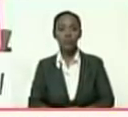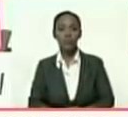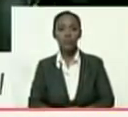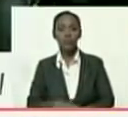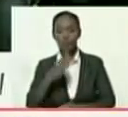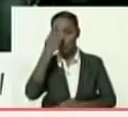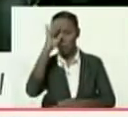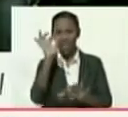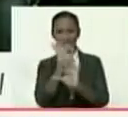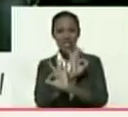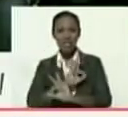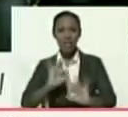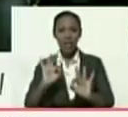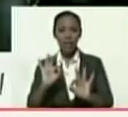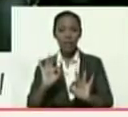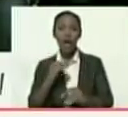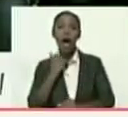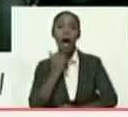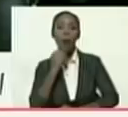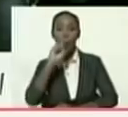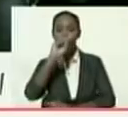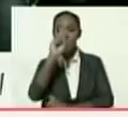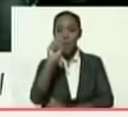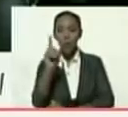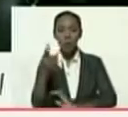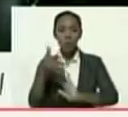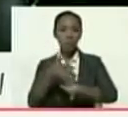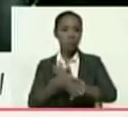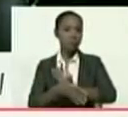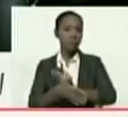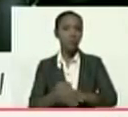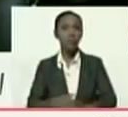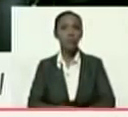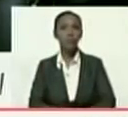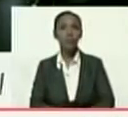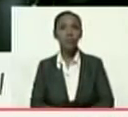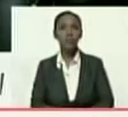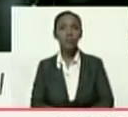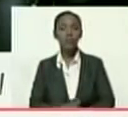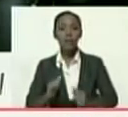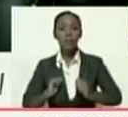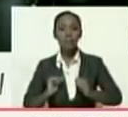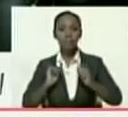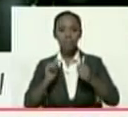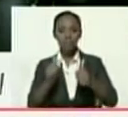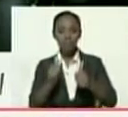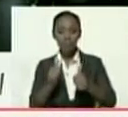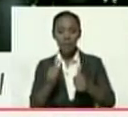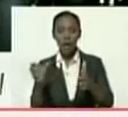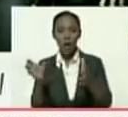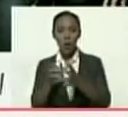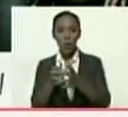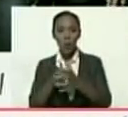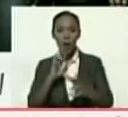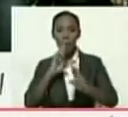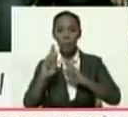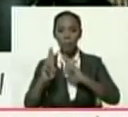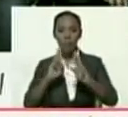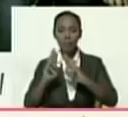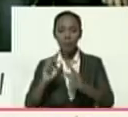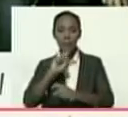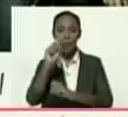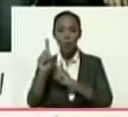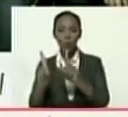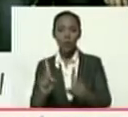duda. Si hay alguna pregunta, por favor. Buenas tardes, iniciamos la ronda de preguntas y la primera la efectúa